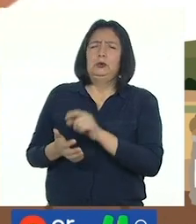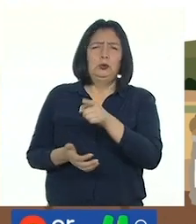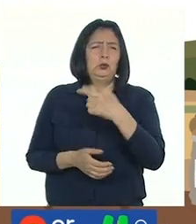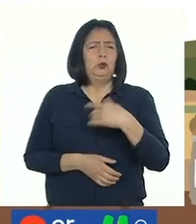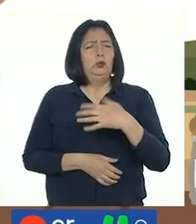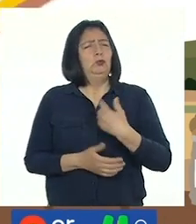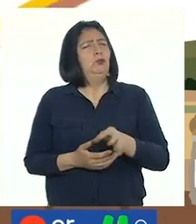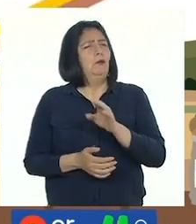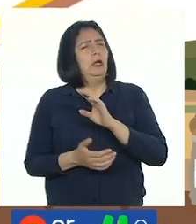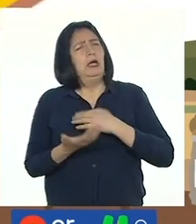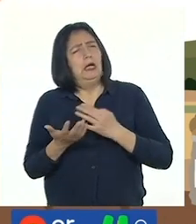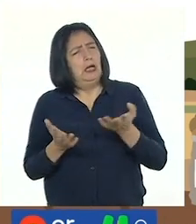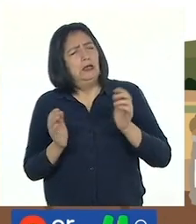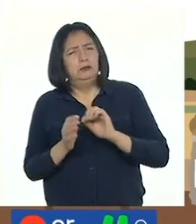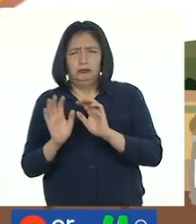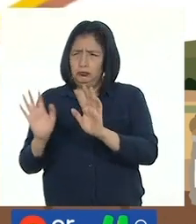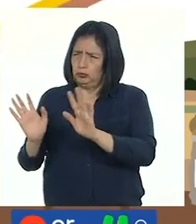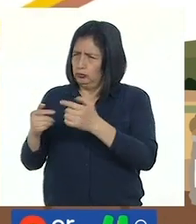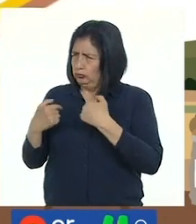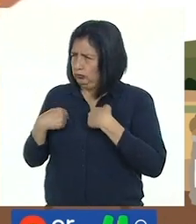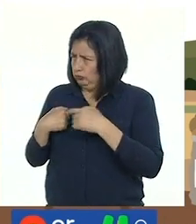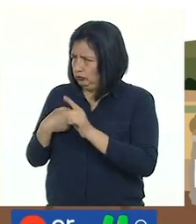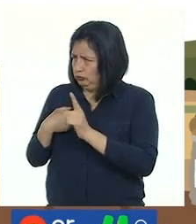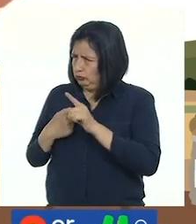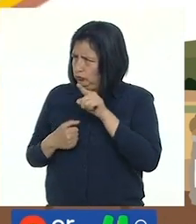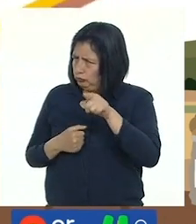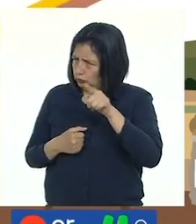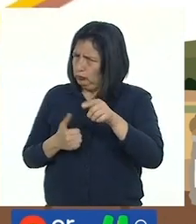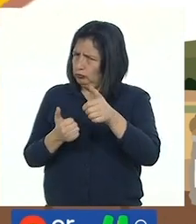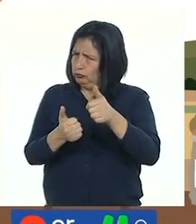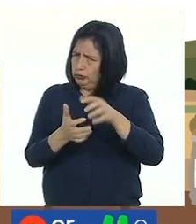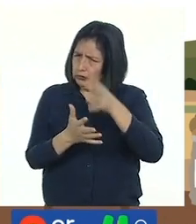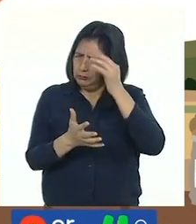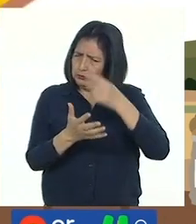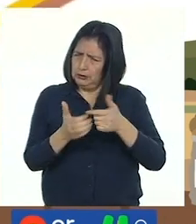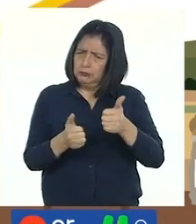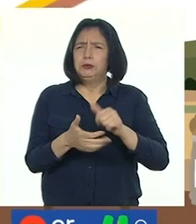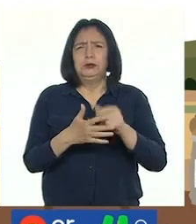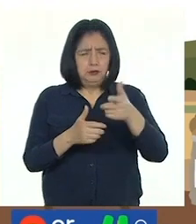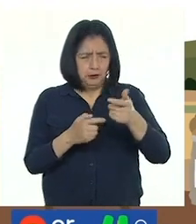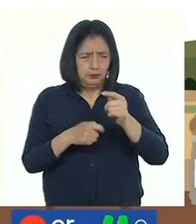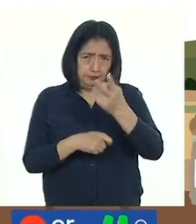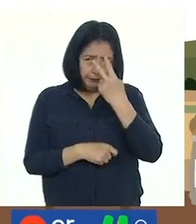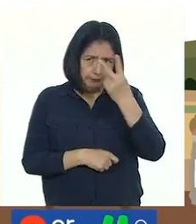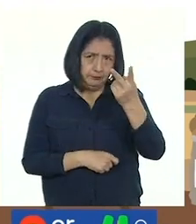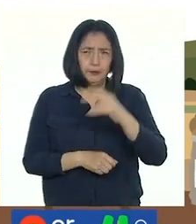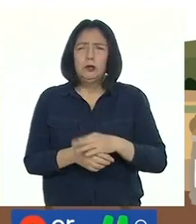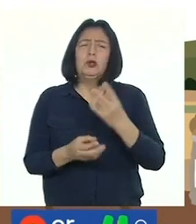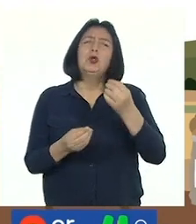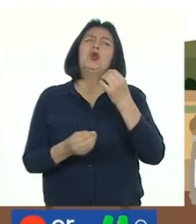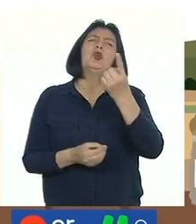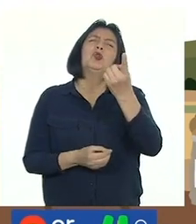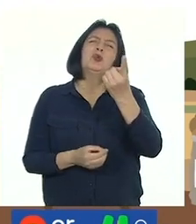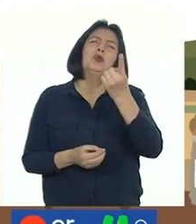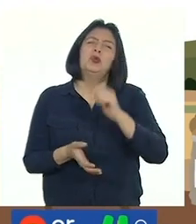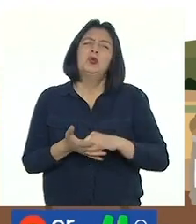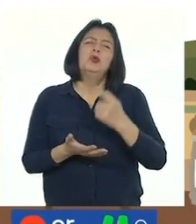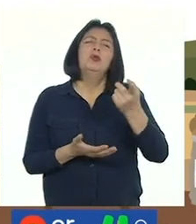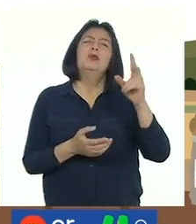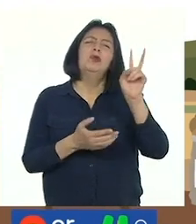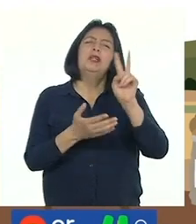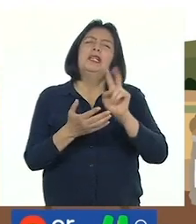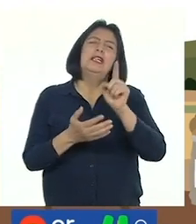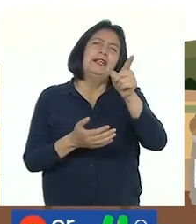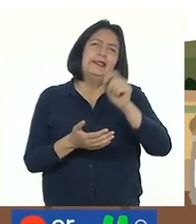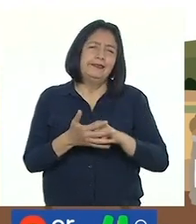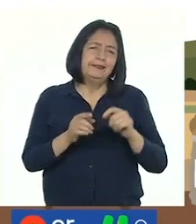muy cruel. No lo soy, es por su bien, intentemos con este. ¿Cómo se lee la fracción que representa a